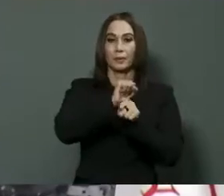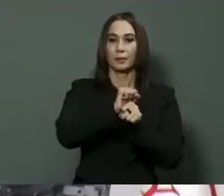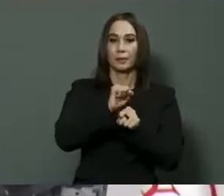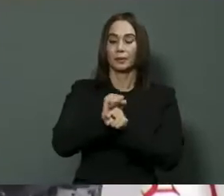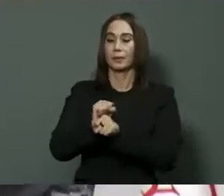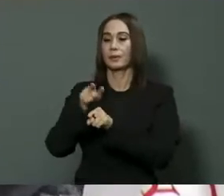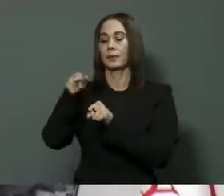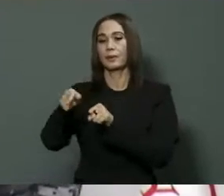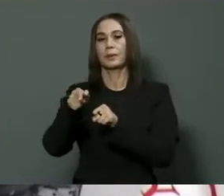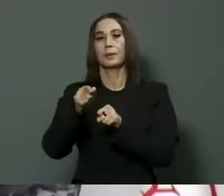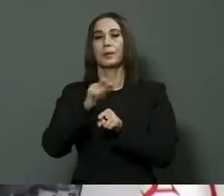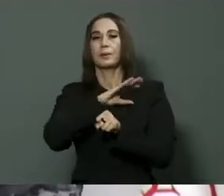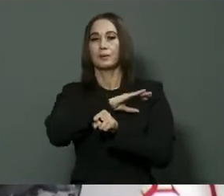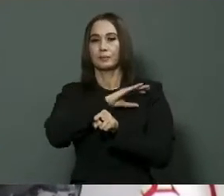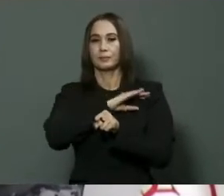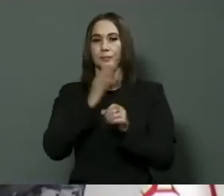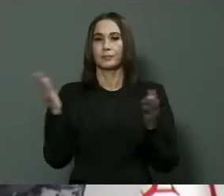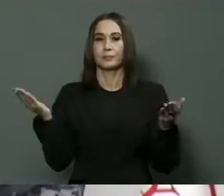operatividad policial.